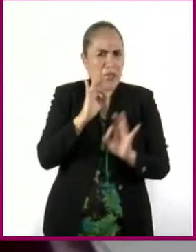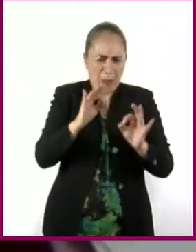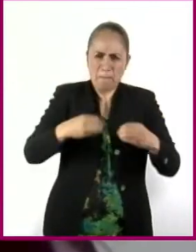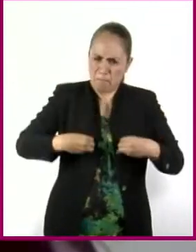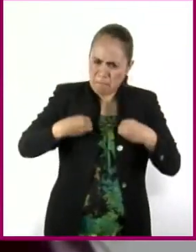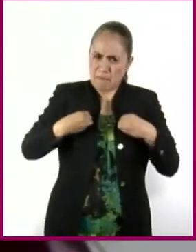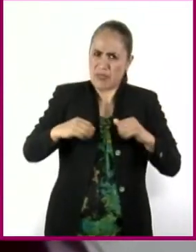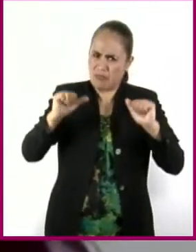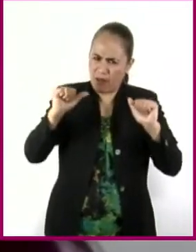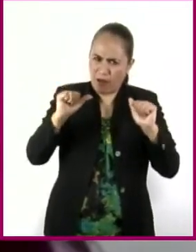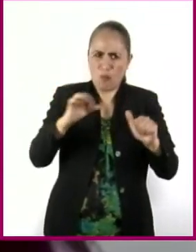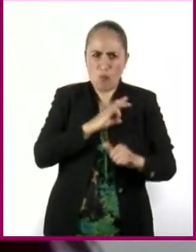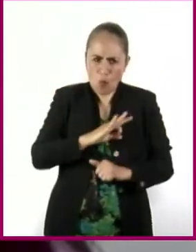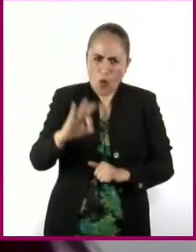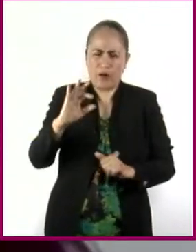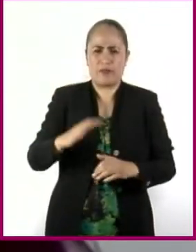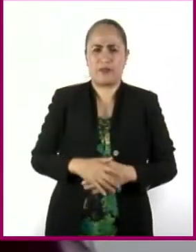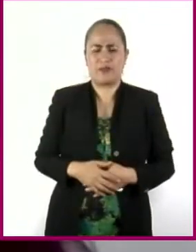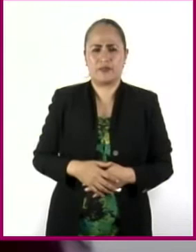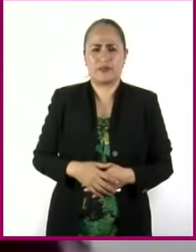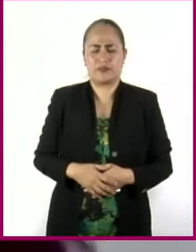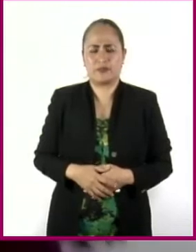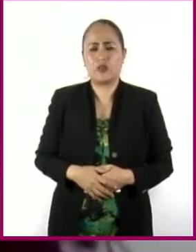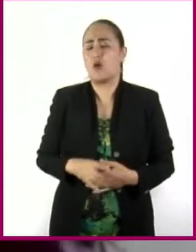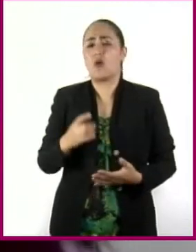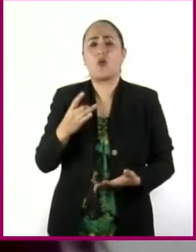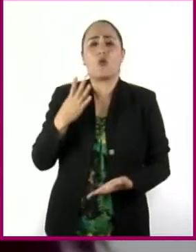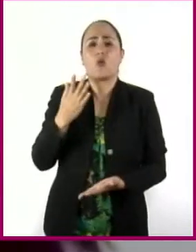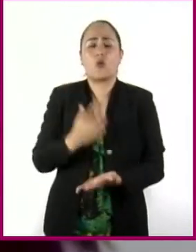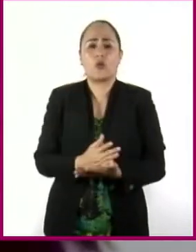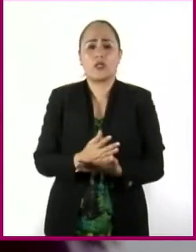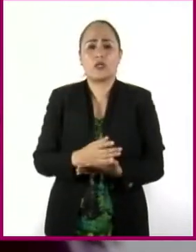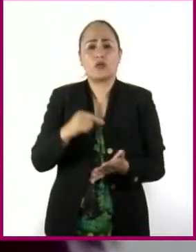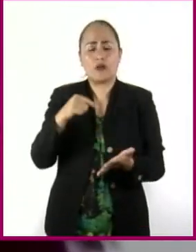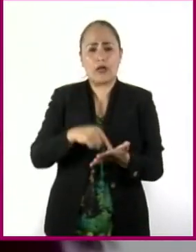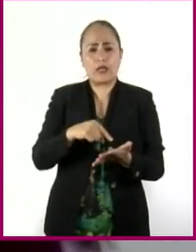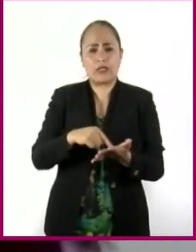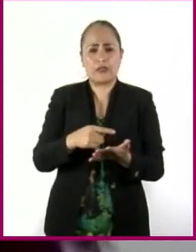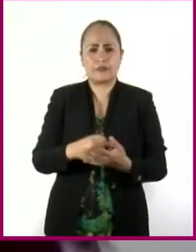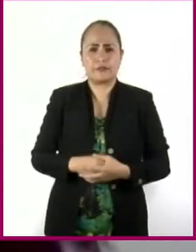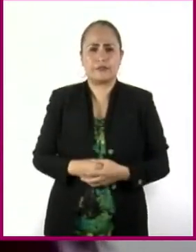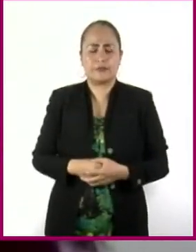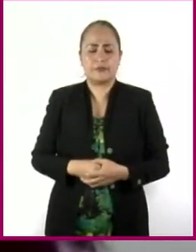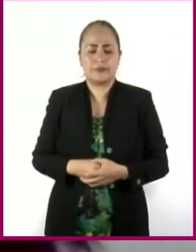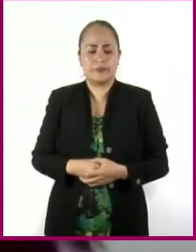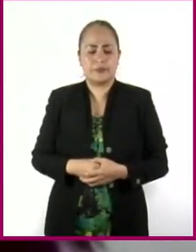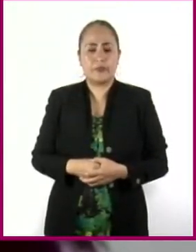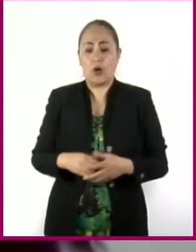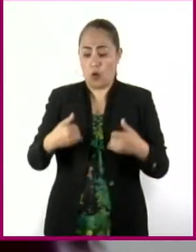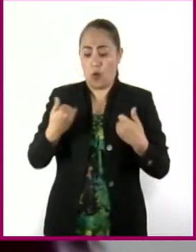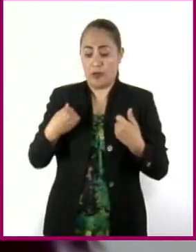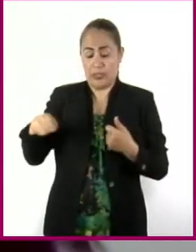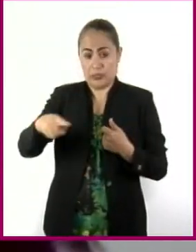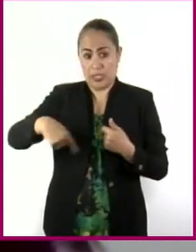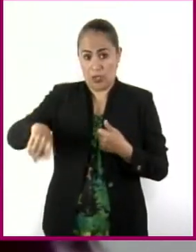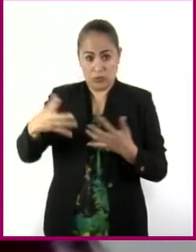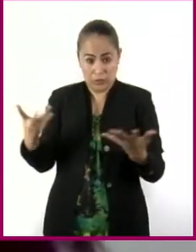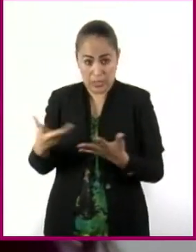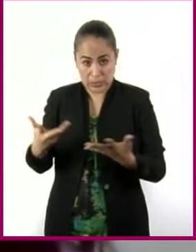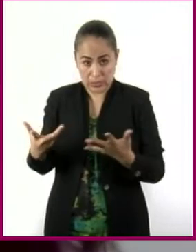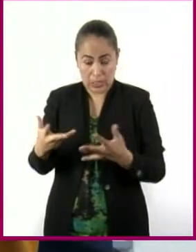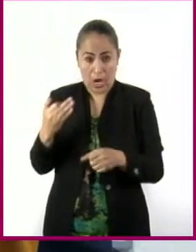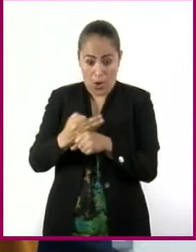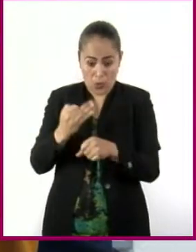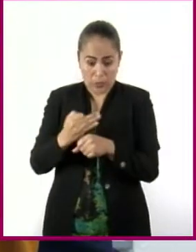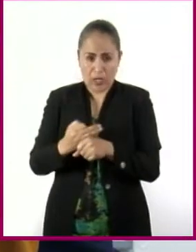No solamente hacer visible los aportes que la juventud tiene para la